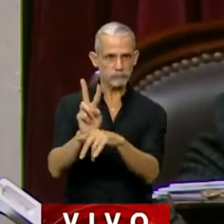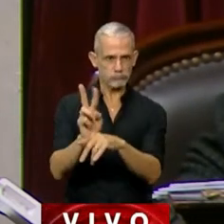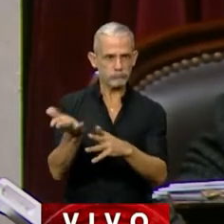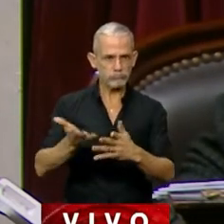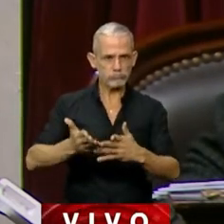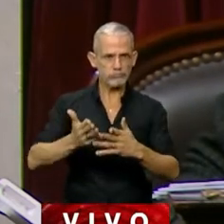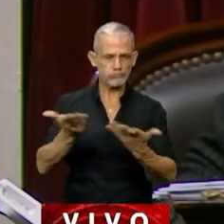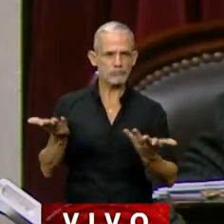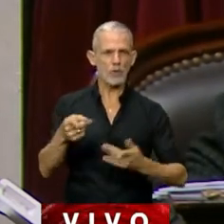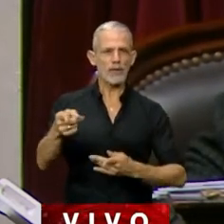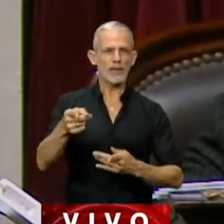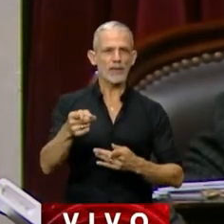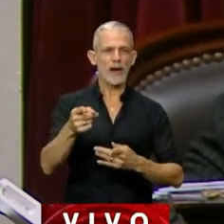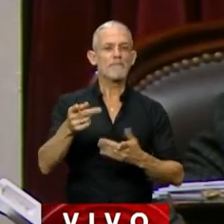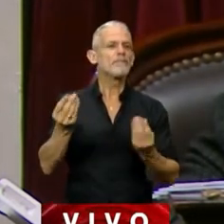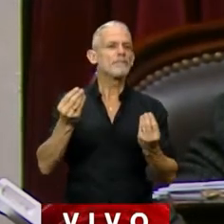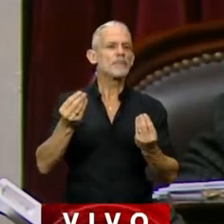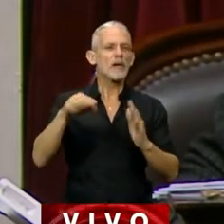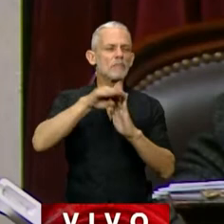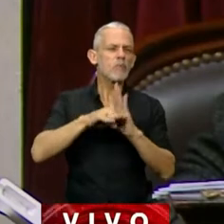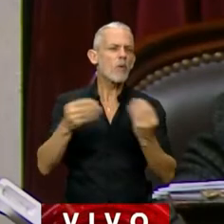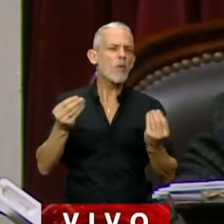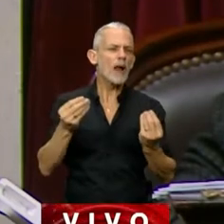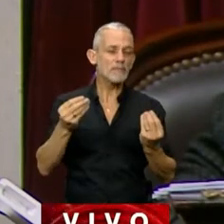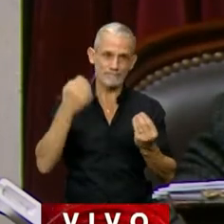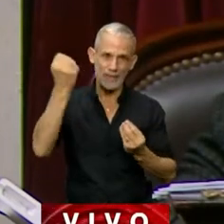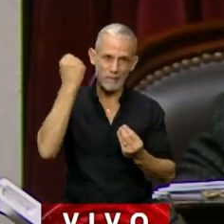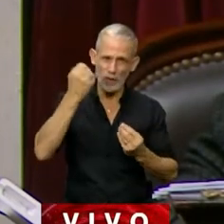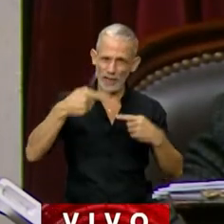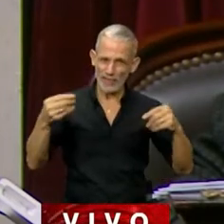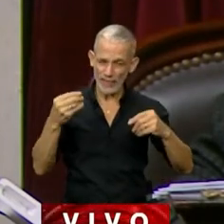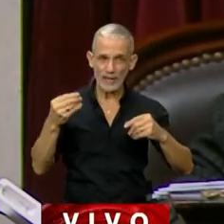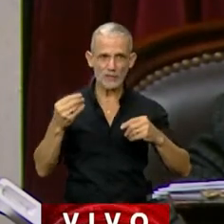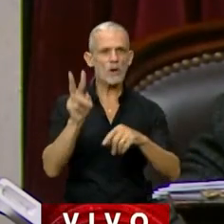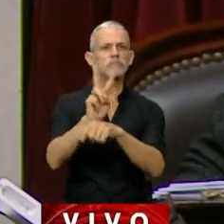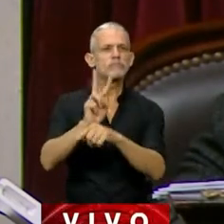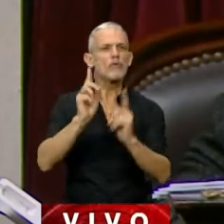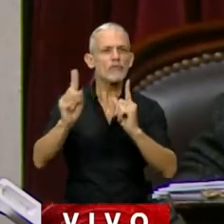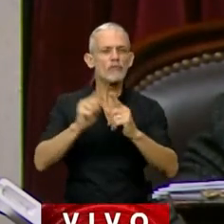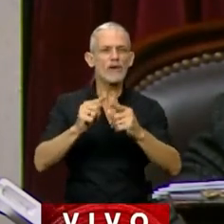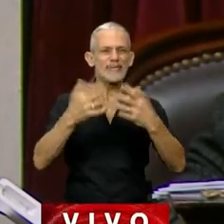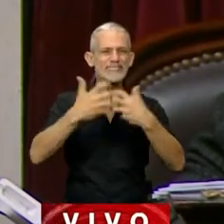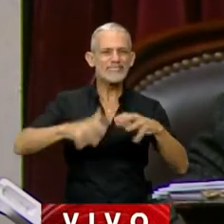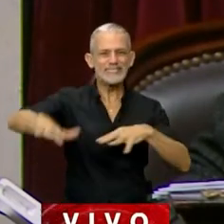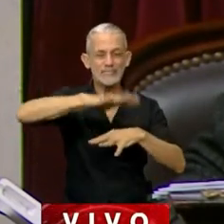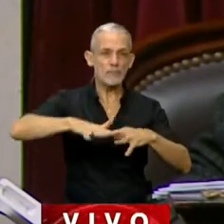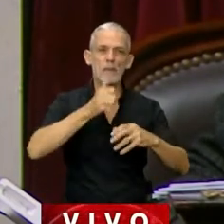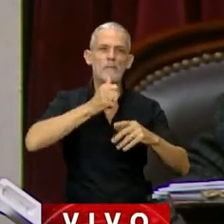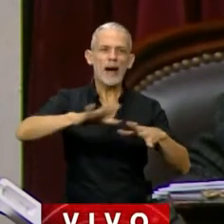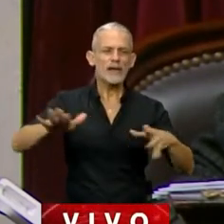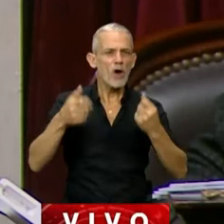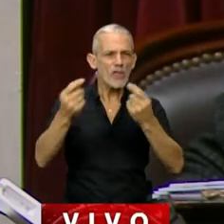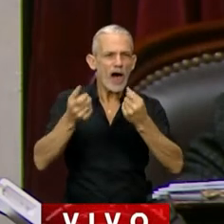Desarrollo Sustentable y Ambiente, que planteó en términos generales la importancia de seguir protegiendo los sistemas marinos a través